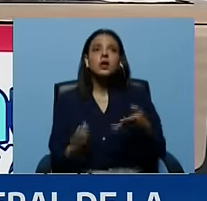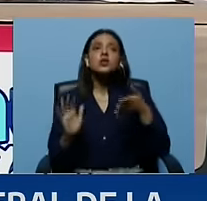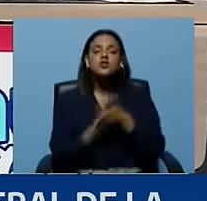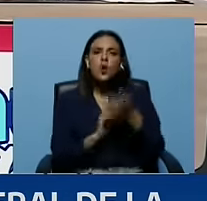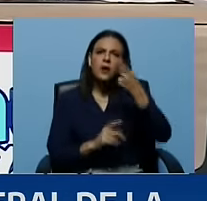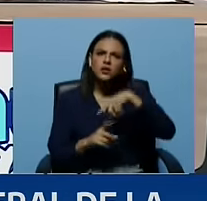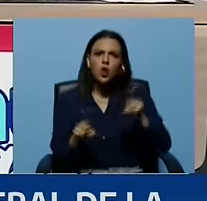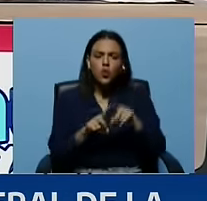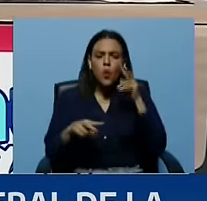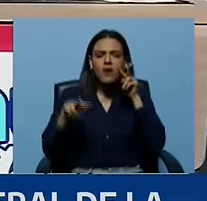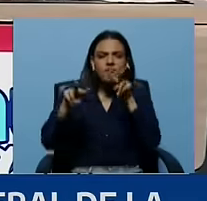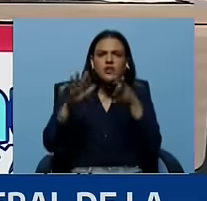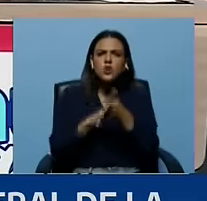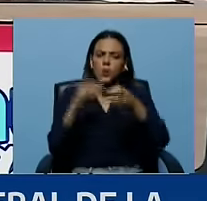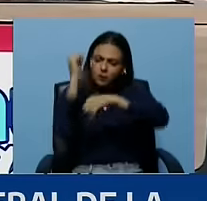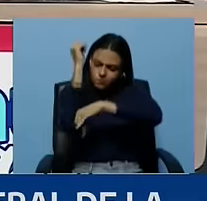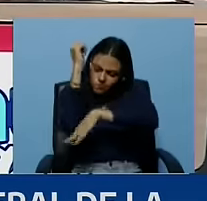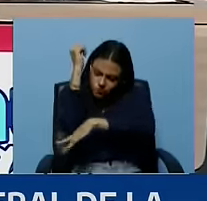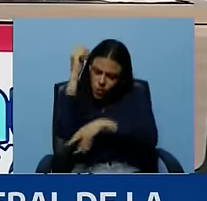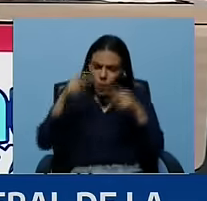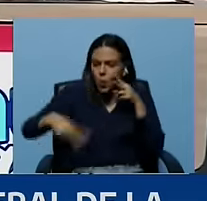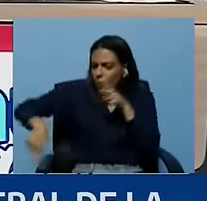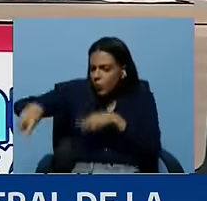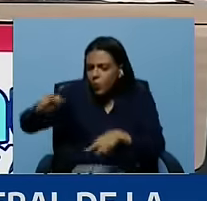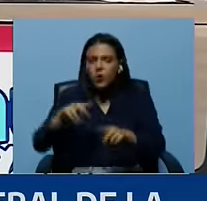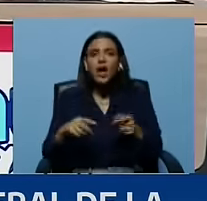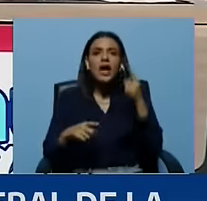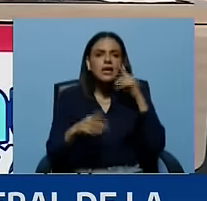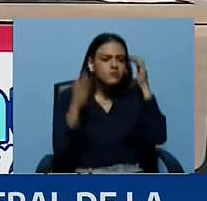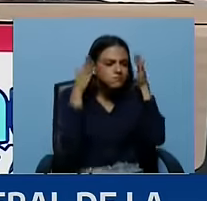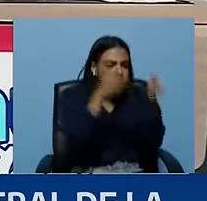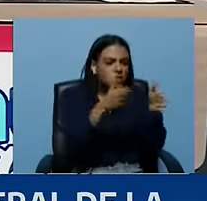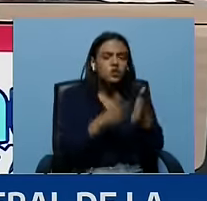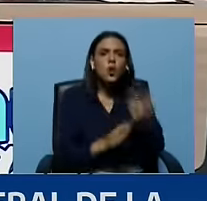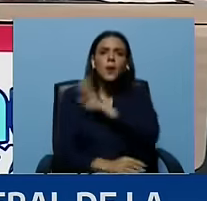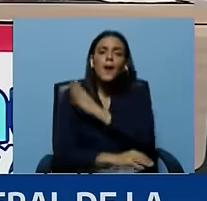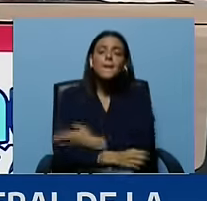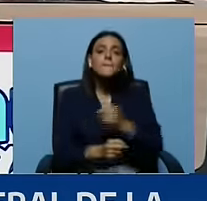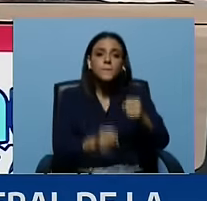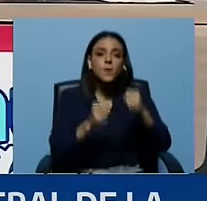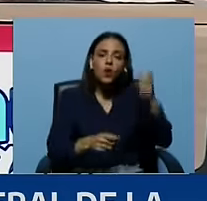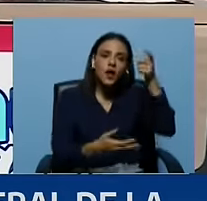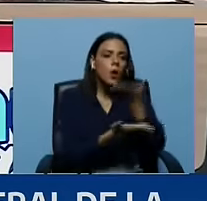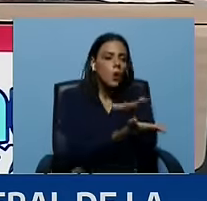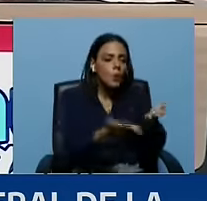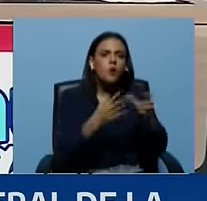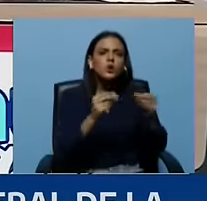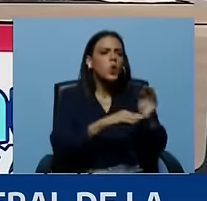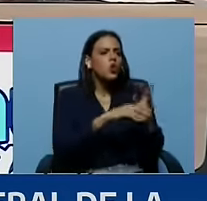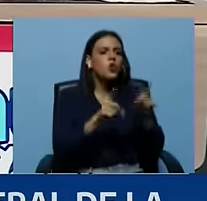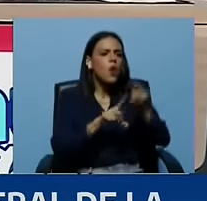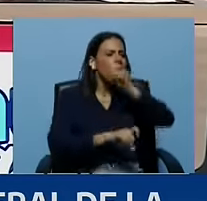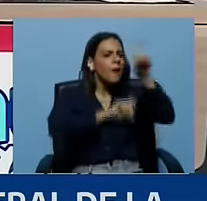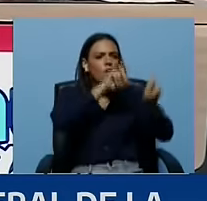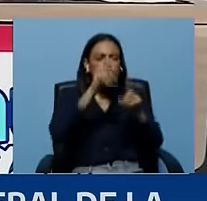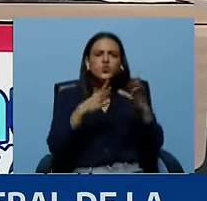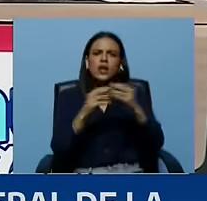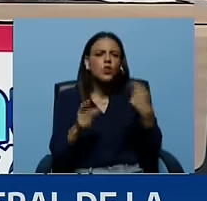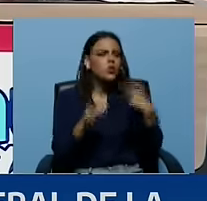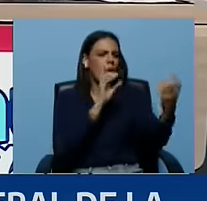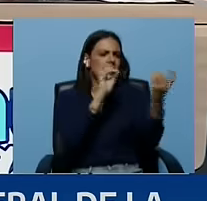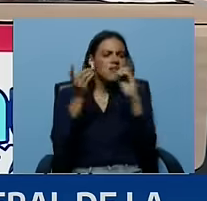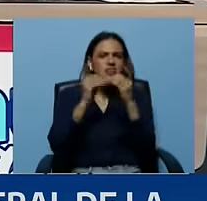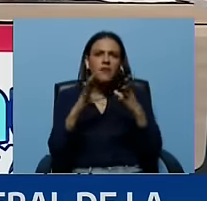redes hacia abajo para que el pueblo tenga el poder electoral en sus manos para todas las consultas que necesite y todos los debates que